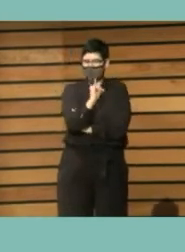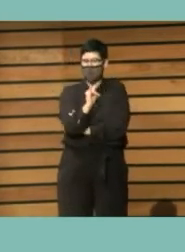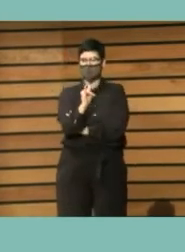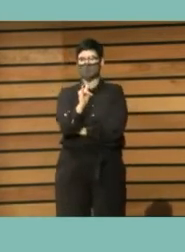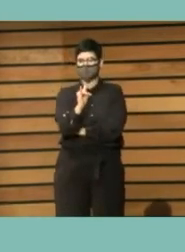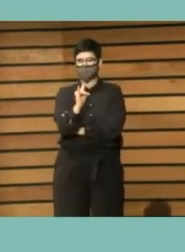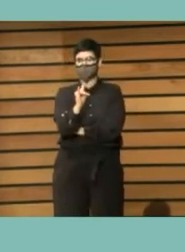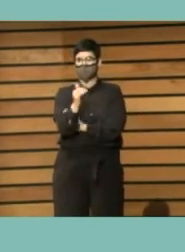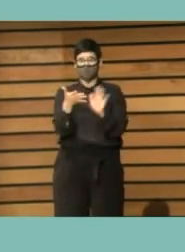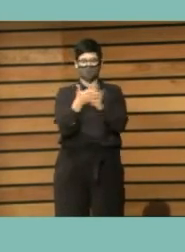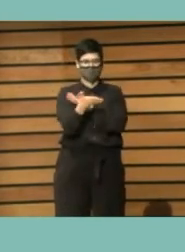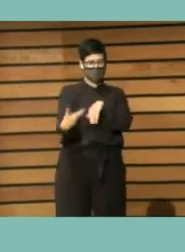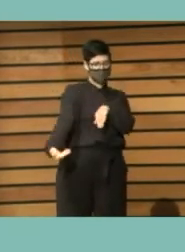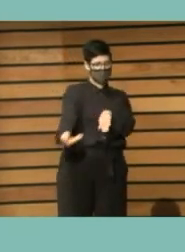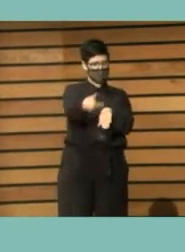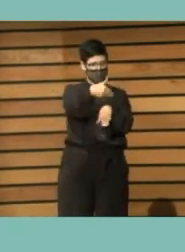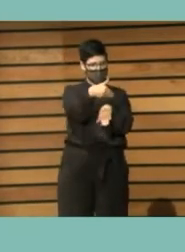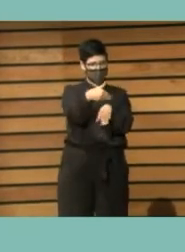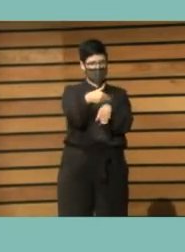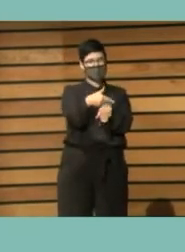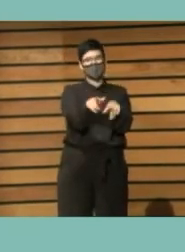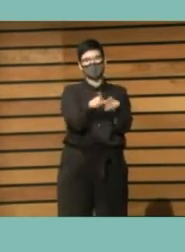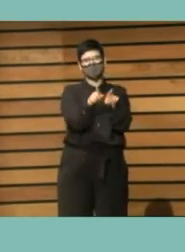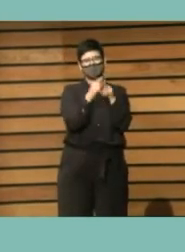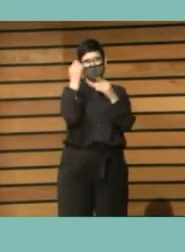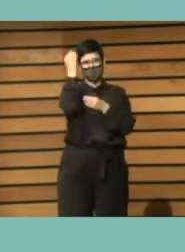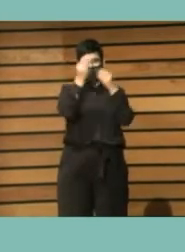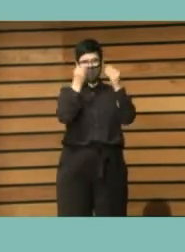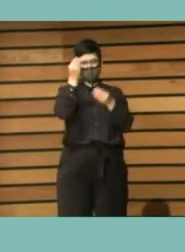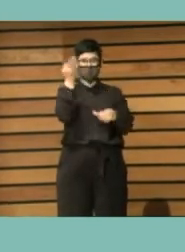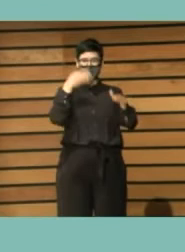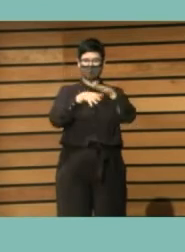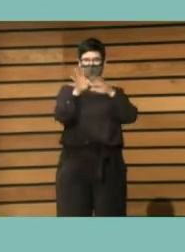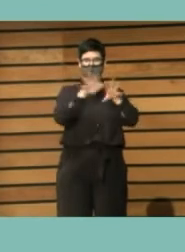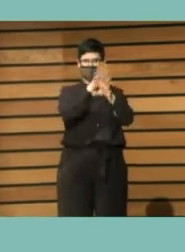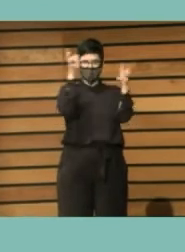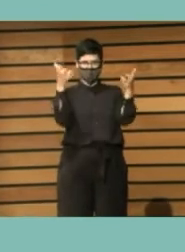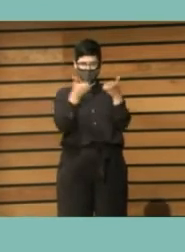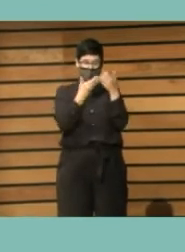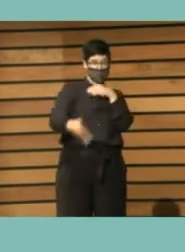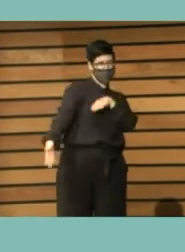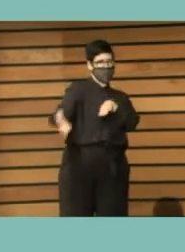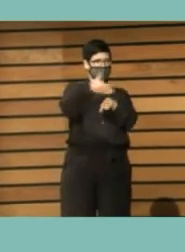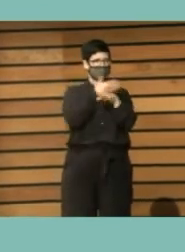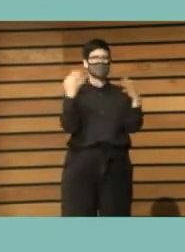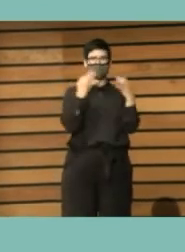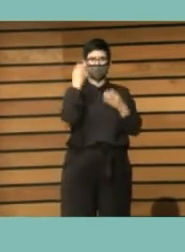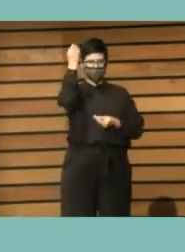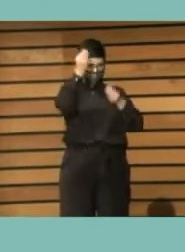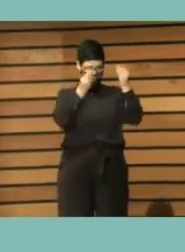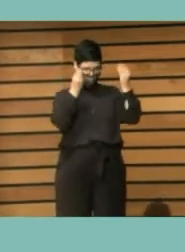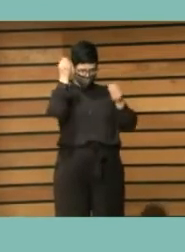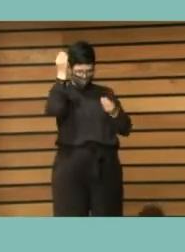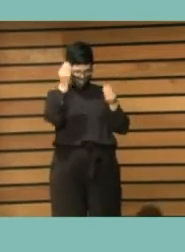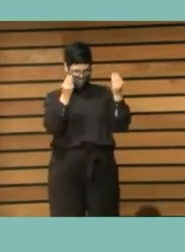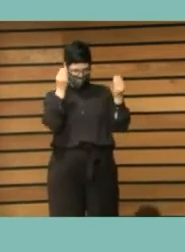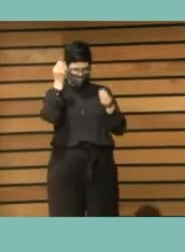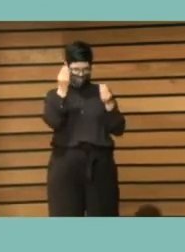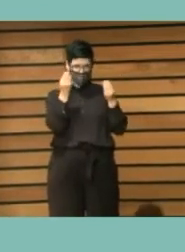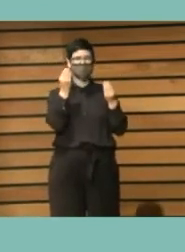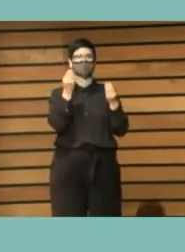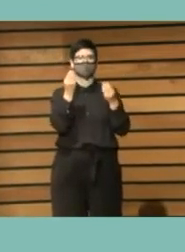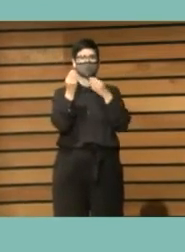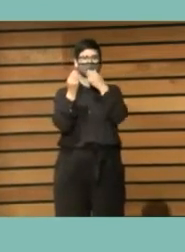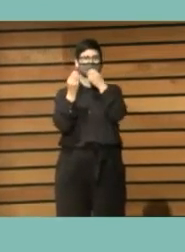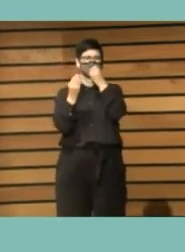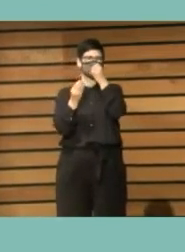antes de valorar este acceso a Internet, tendríamos quizá también, o junto a él, no digo antes, a